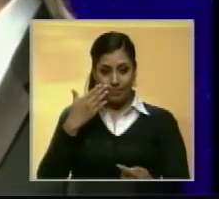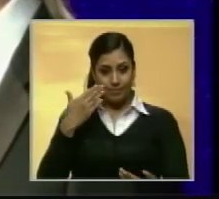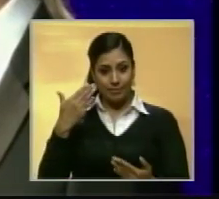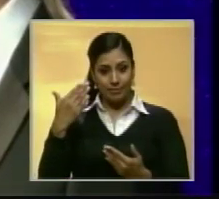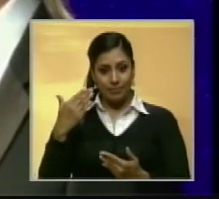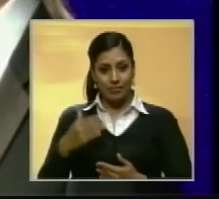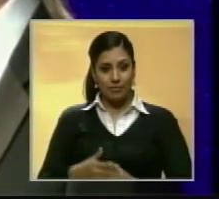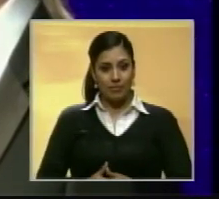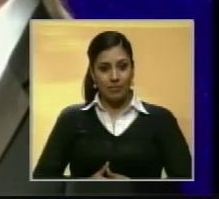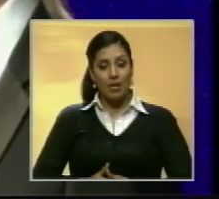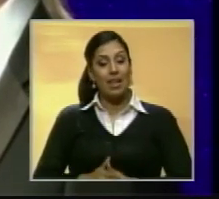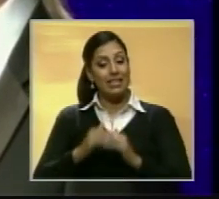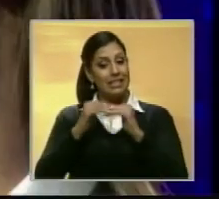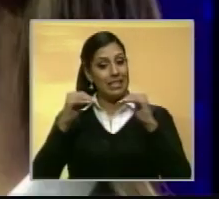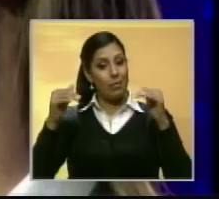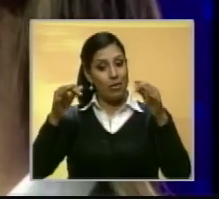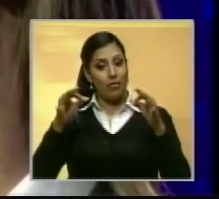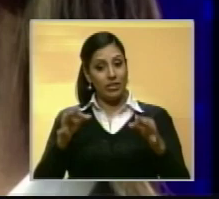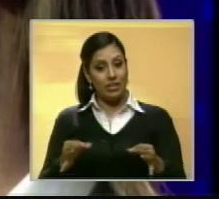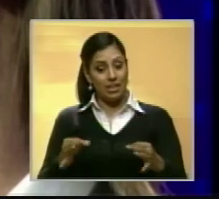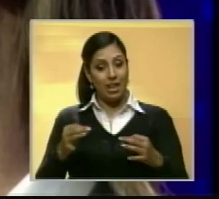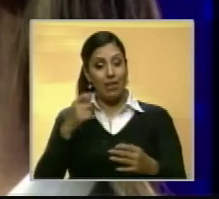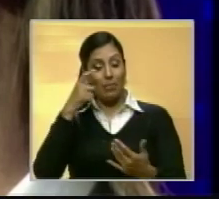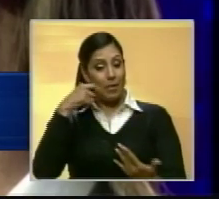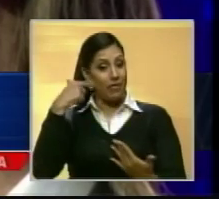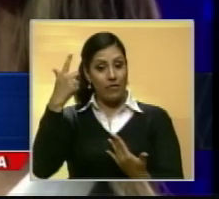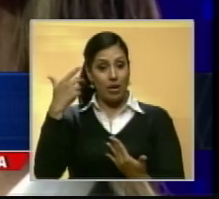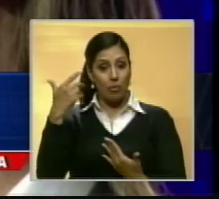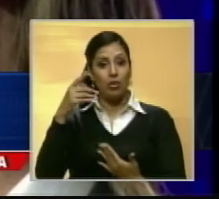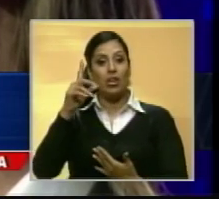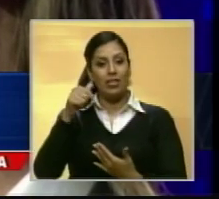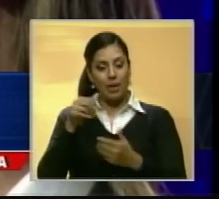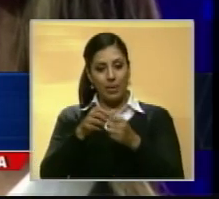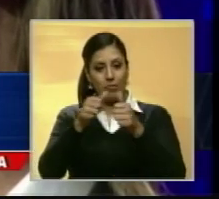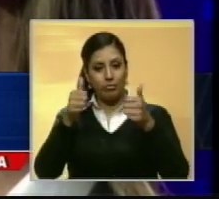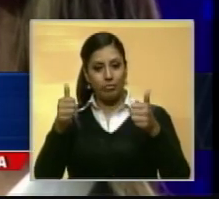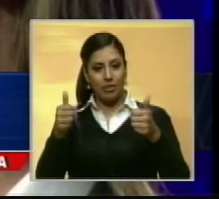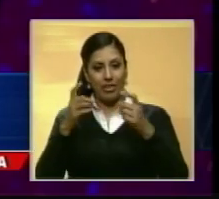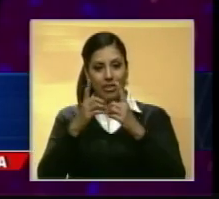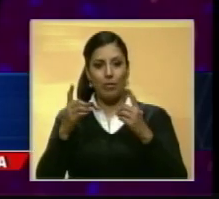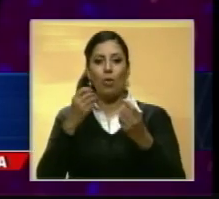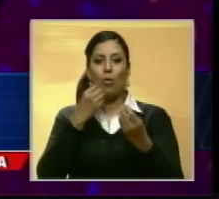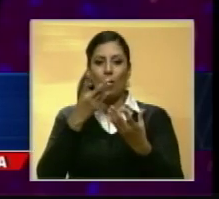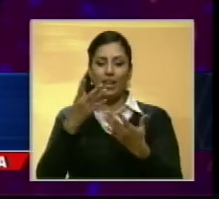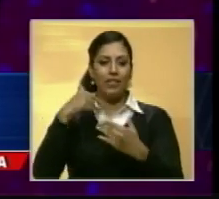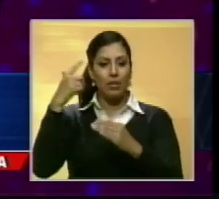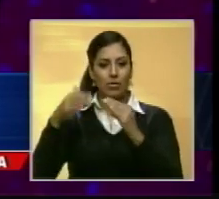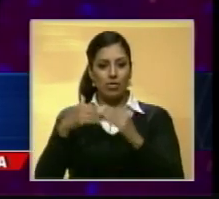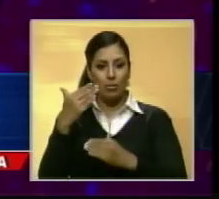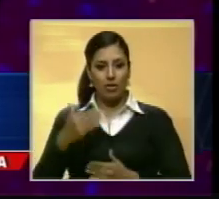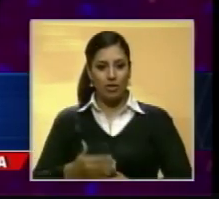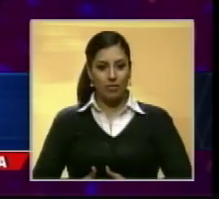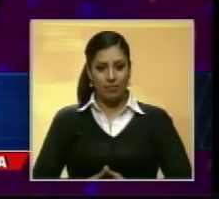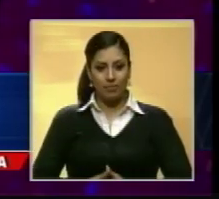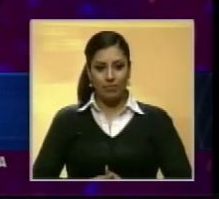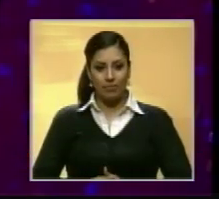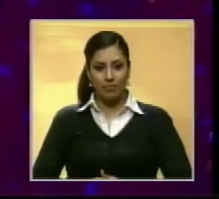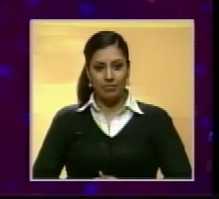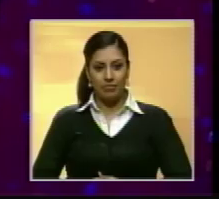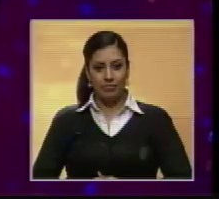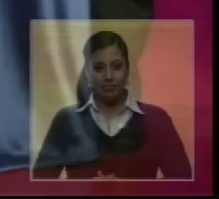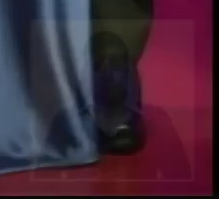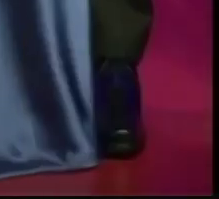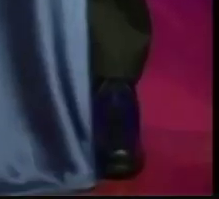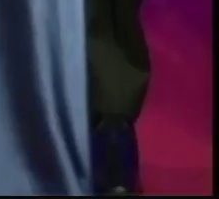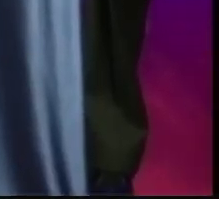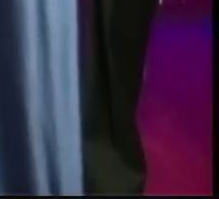regreso, separados, las figuras de cera también se divorcian. Los detalles en Estrenos y Estrellas.